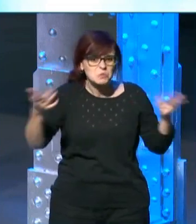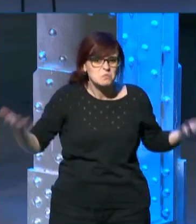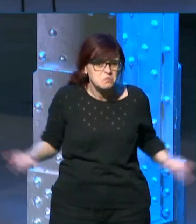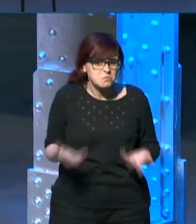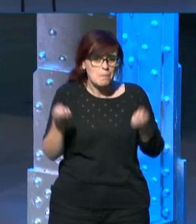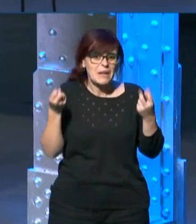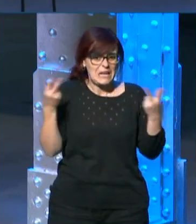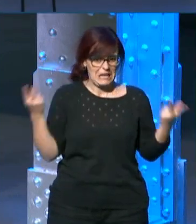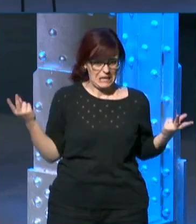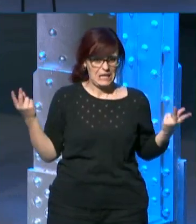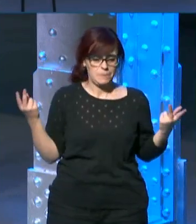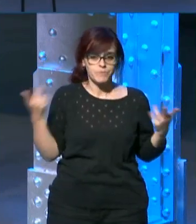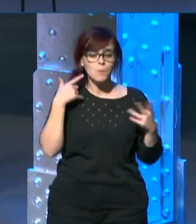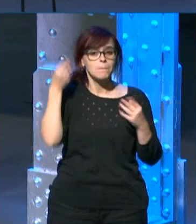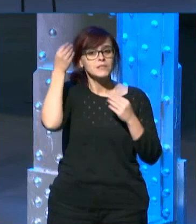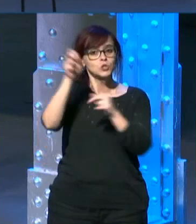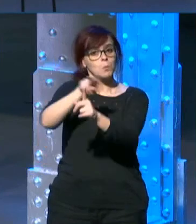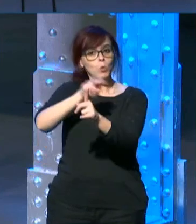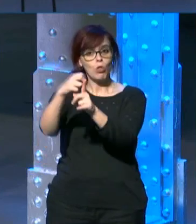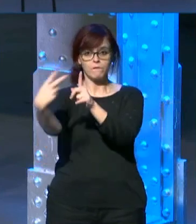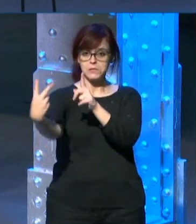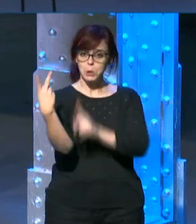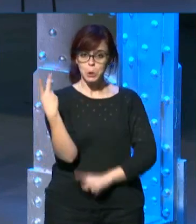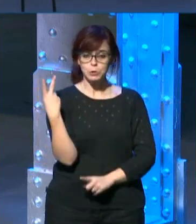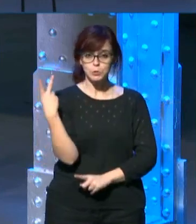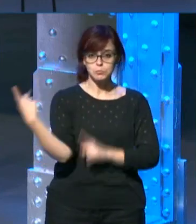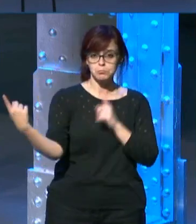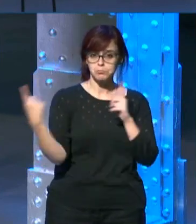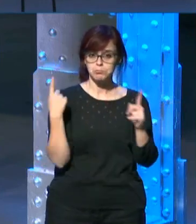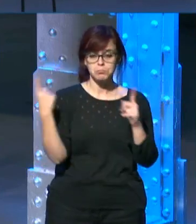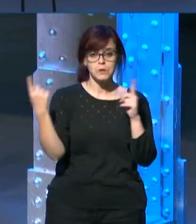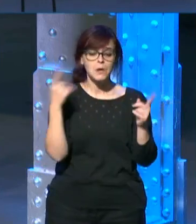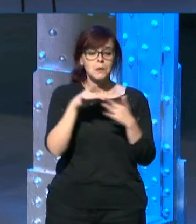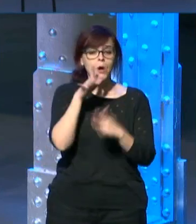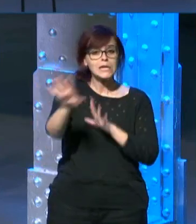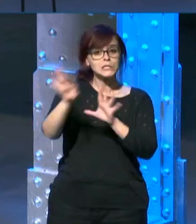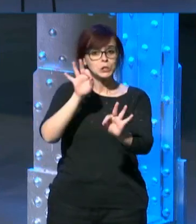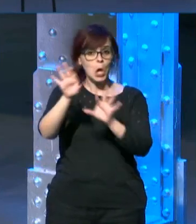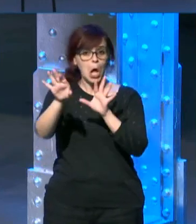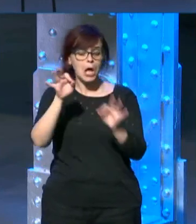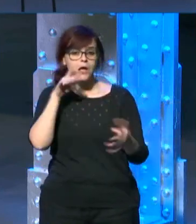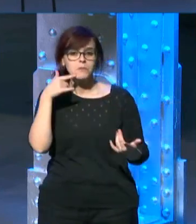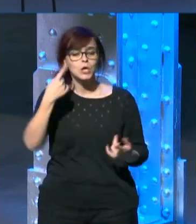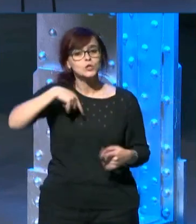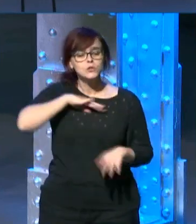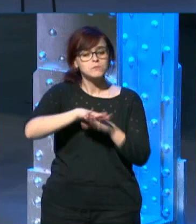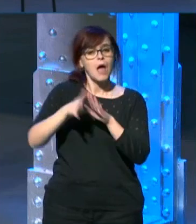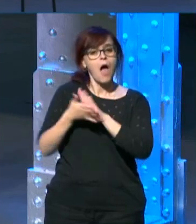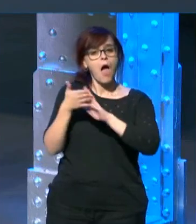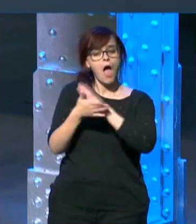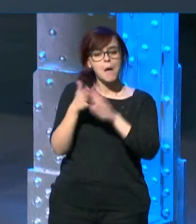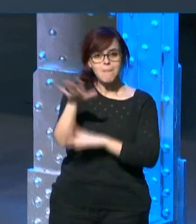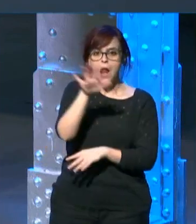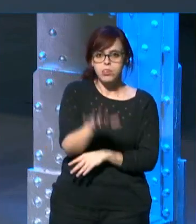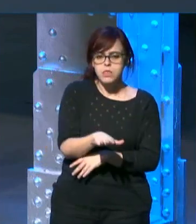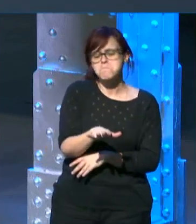muchas veces de que yo creo que se puede mirar desde los dos lados y bueno, decidimos elegir desde este prisma que parecía que en todo lo que estábamos contando nos hacía que